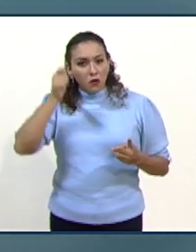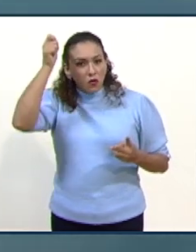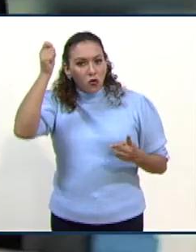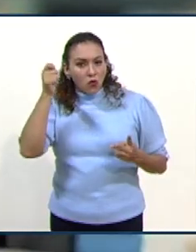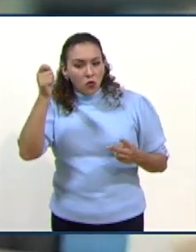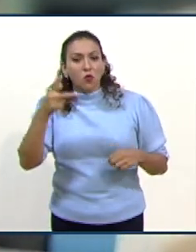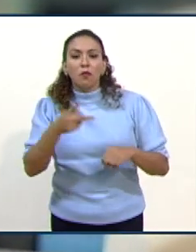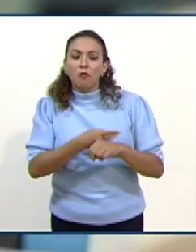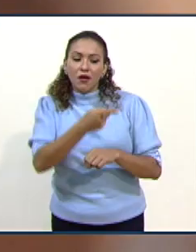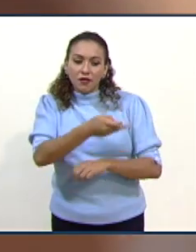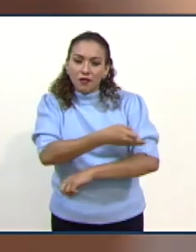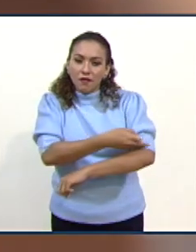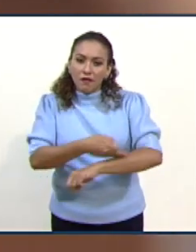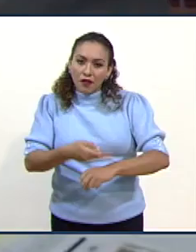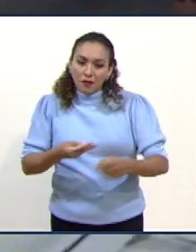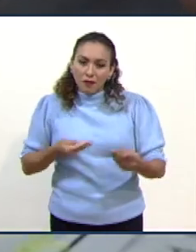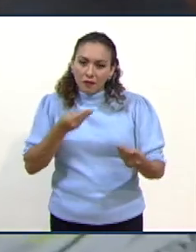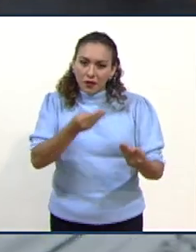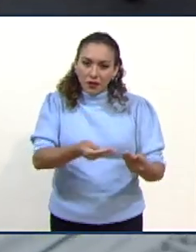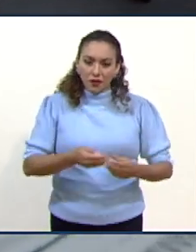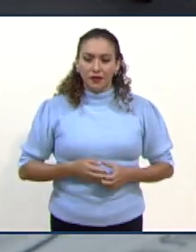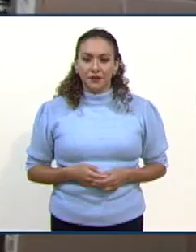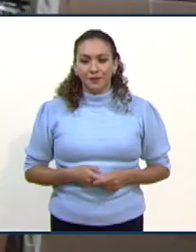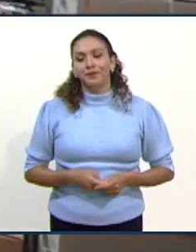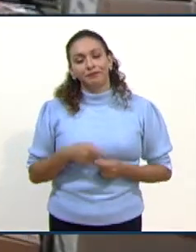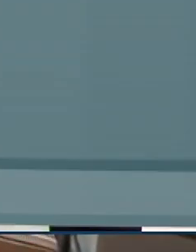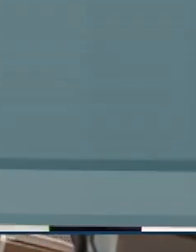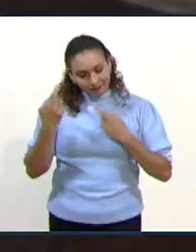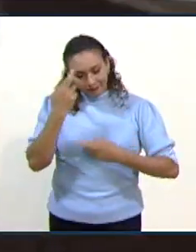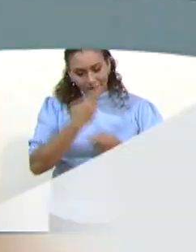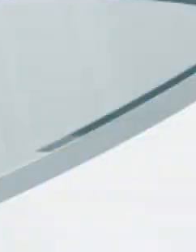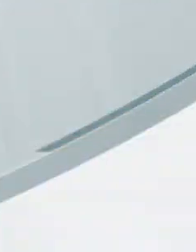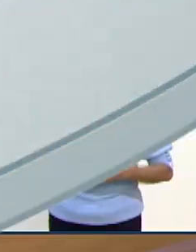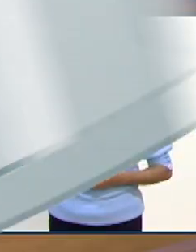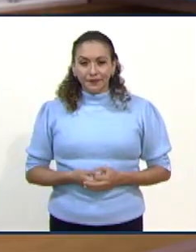derecho fundamental a la seguridad social.